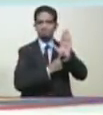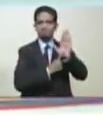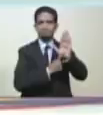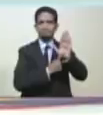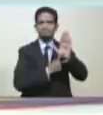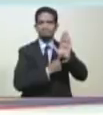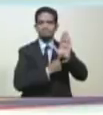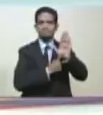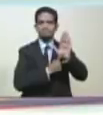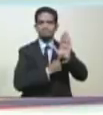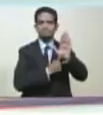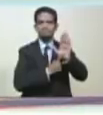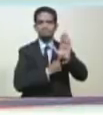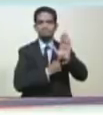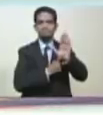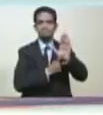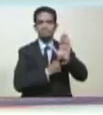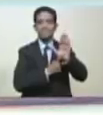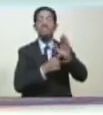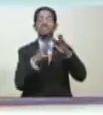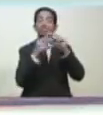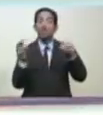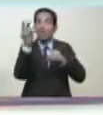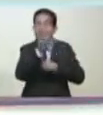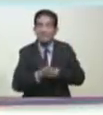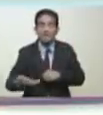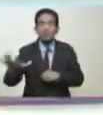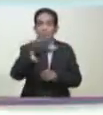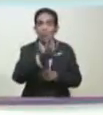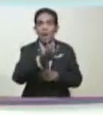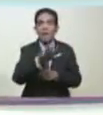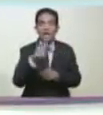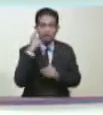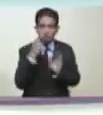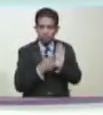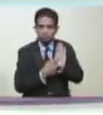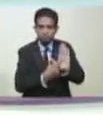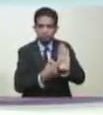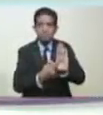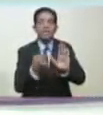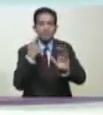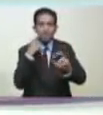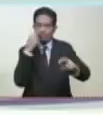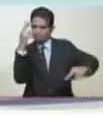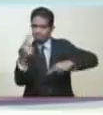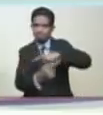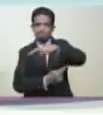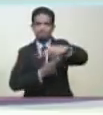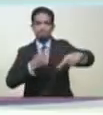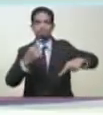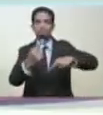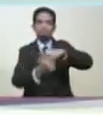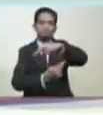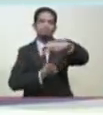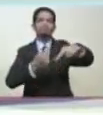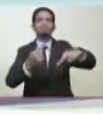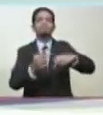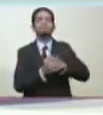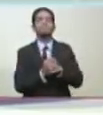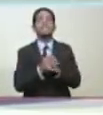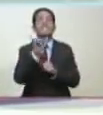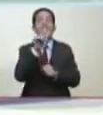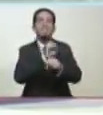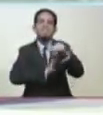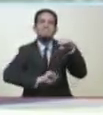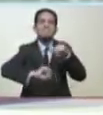pueblo, con nuestro pueblo y con todo nuestro país a dar un revolcón económico a las mafias criminales y a